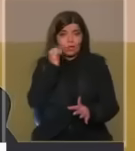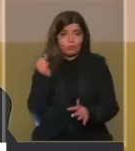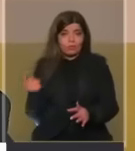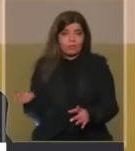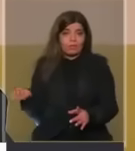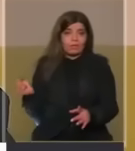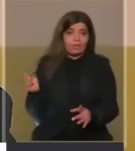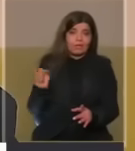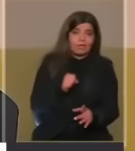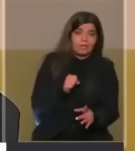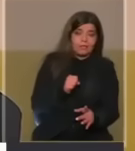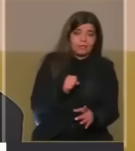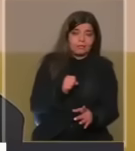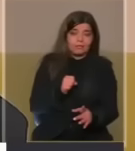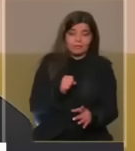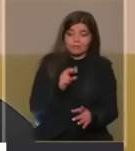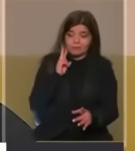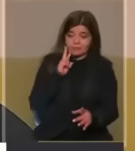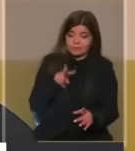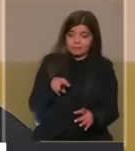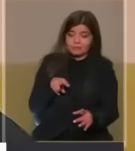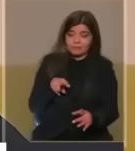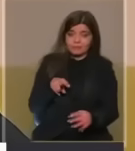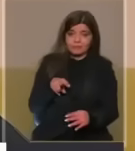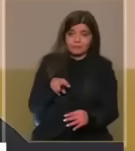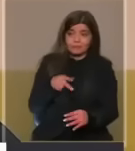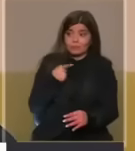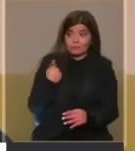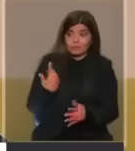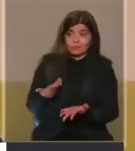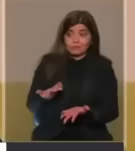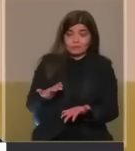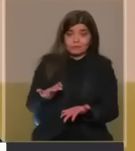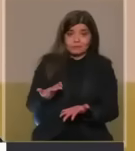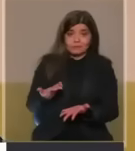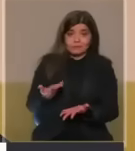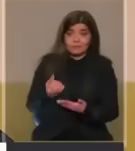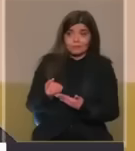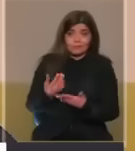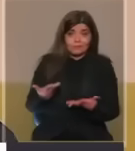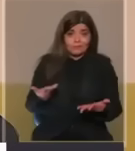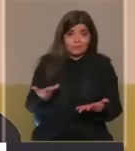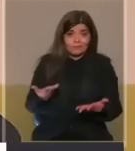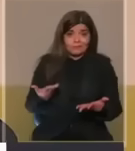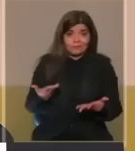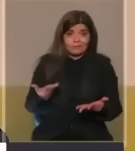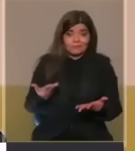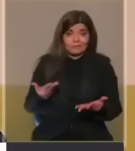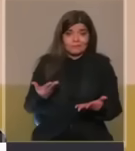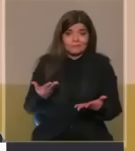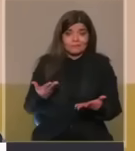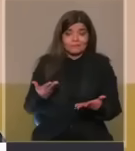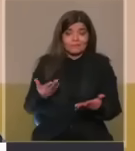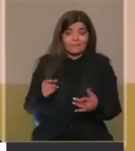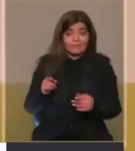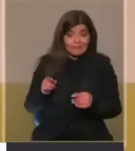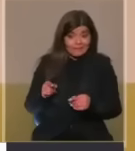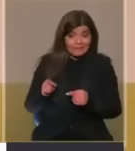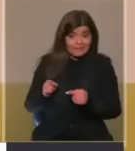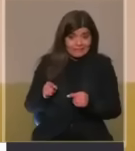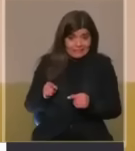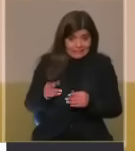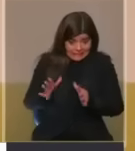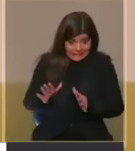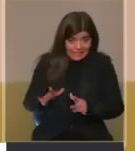yo, lo veo, ya, o sea, no había ninguna posibilidad de ayudarlo. Y en ese